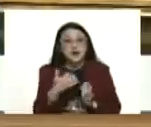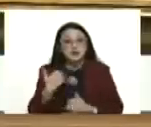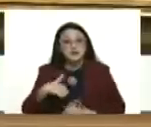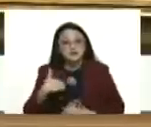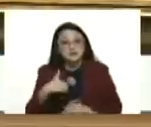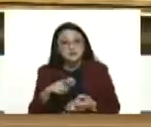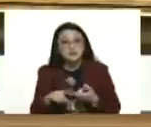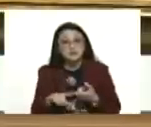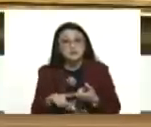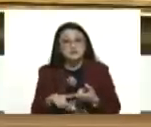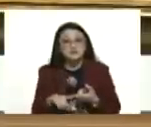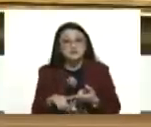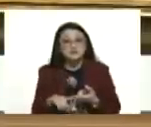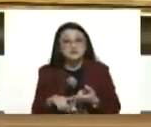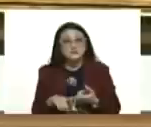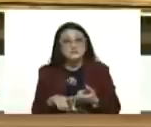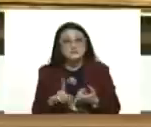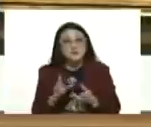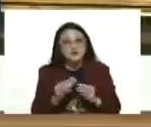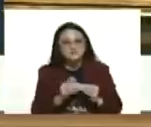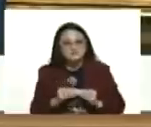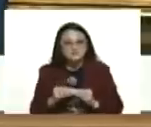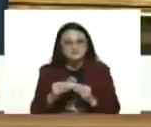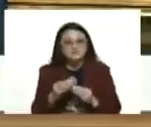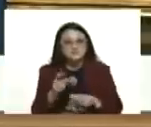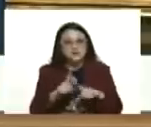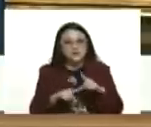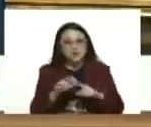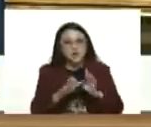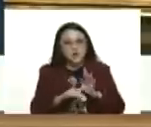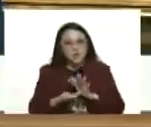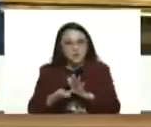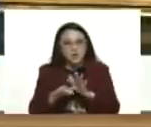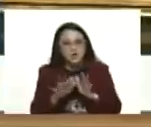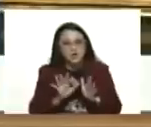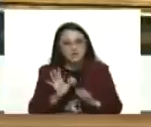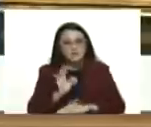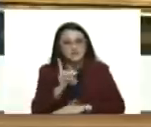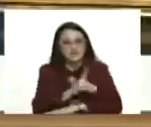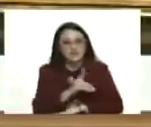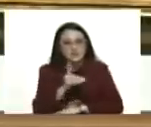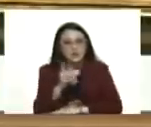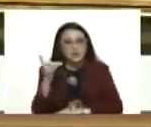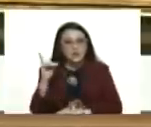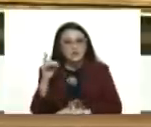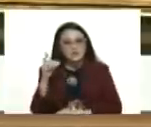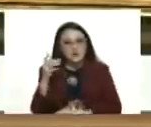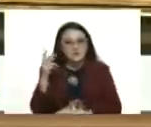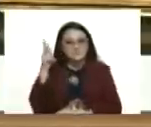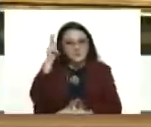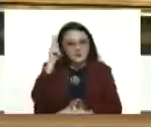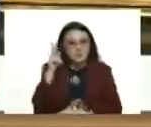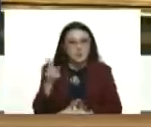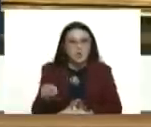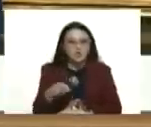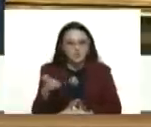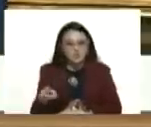Argentina para recuperar los bienes robados durante la dictadura. En Bolivia, en Perú, en